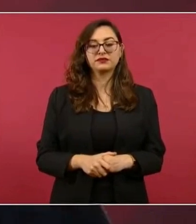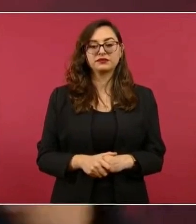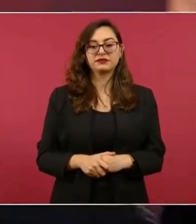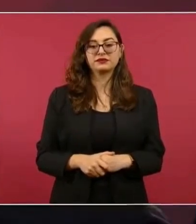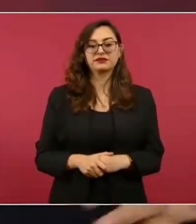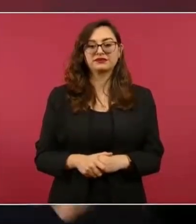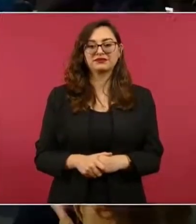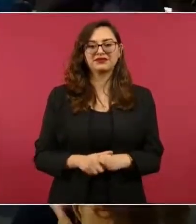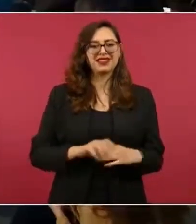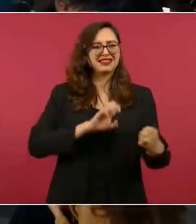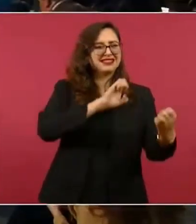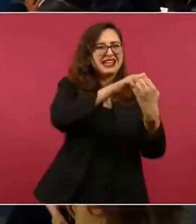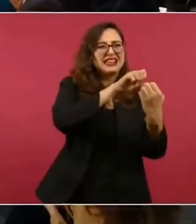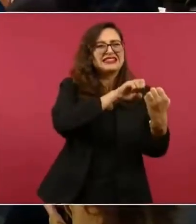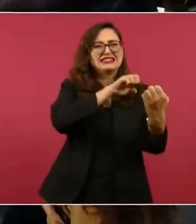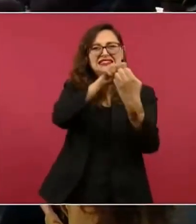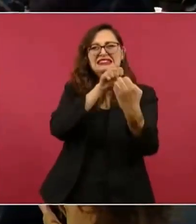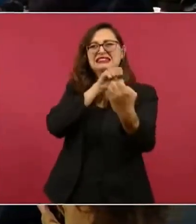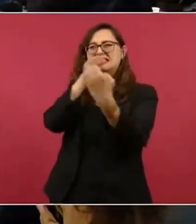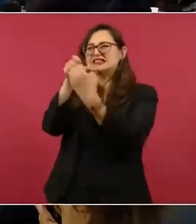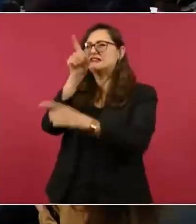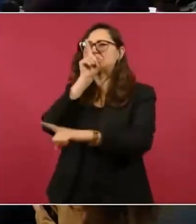Y engañan a mucha gente.